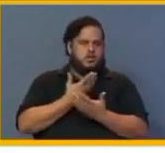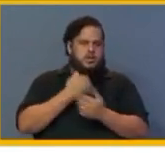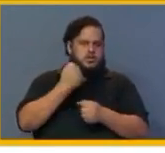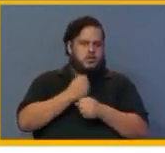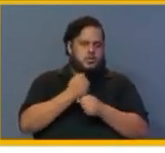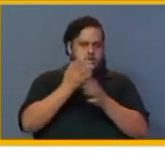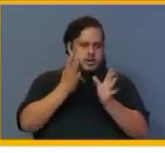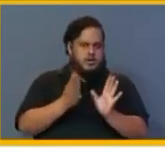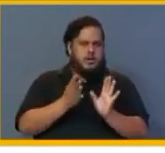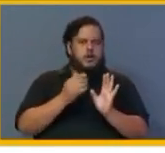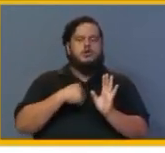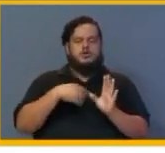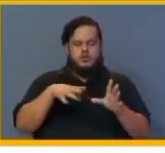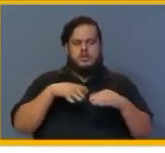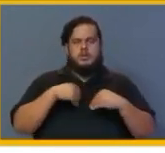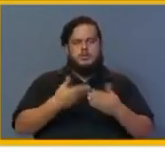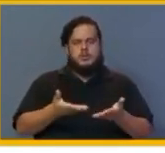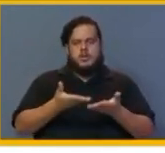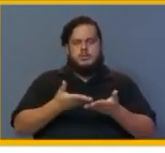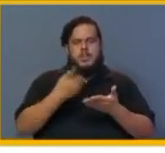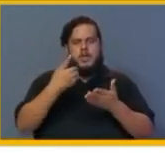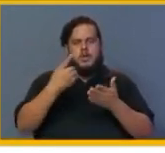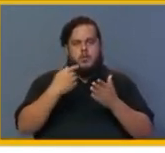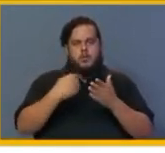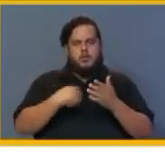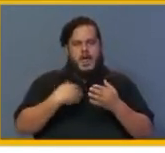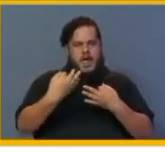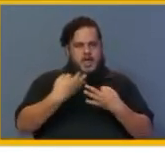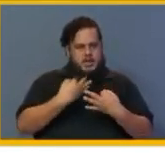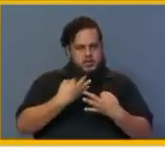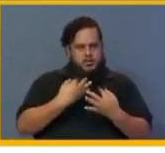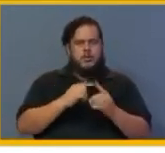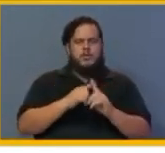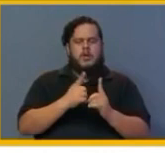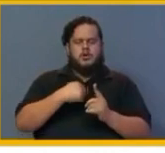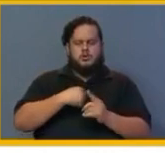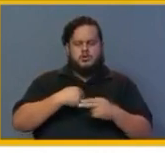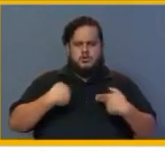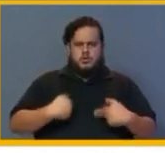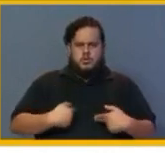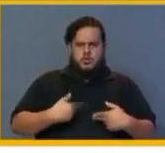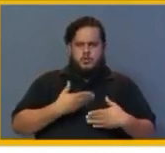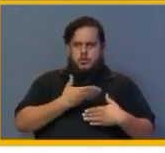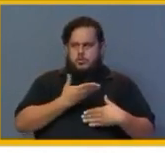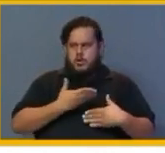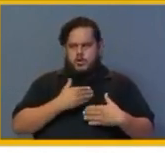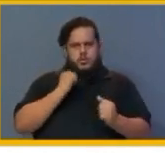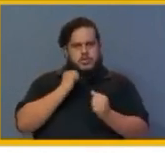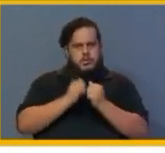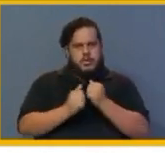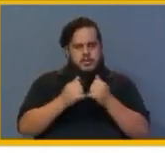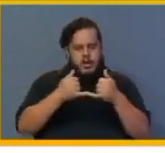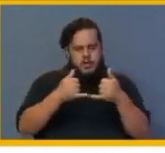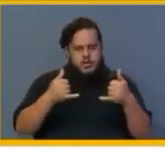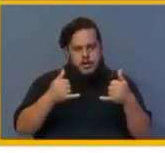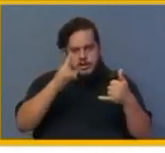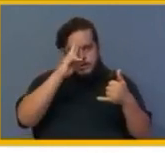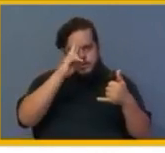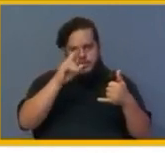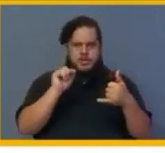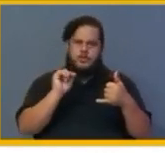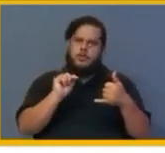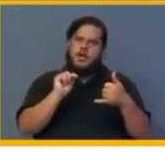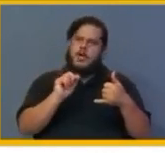yo acepto que me den una indicación, pero como ser humano, ya cuando se pasa una línea, de respeto. Yo creo que ahí no